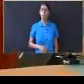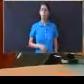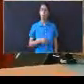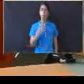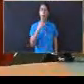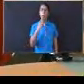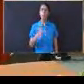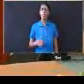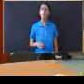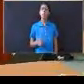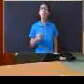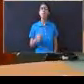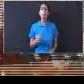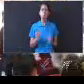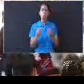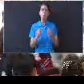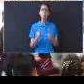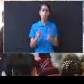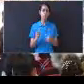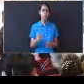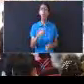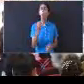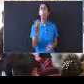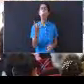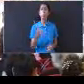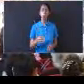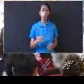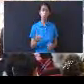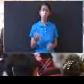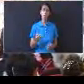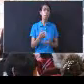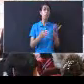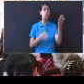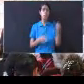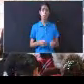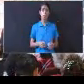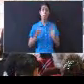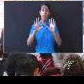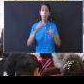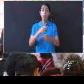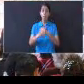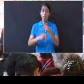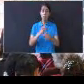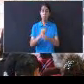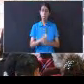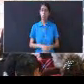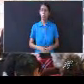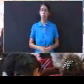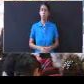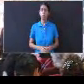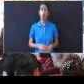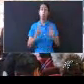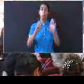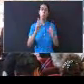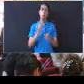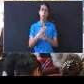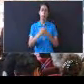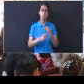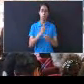Hace 10 años. Imagínense que han sido hace 10 años. 10 años, 7 años. 7 años creo que fue.